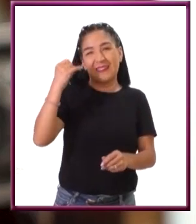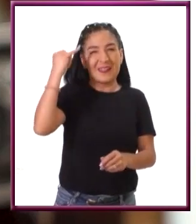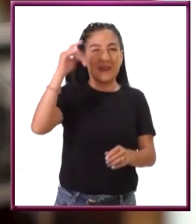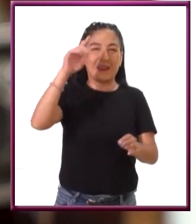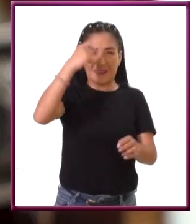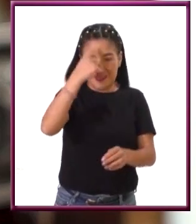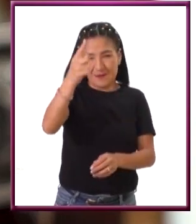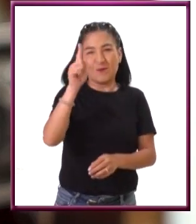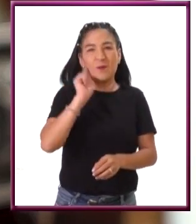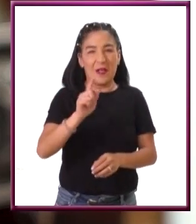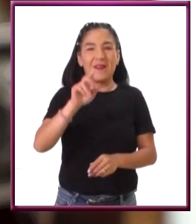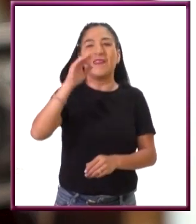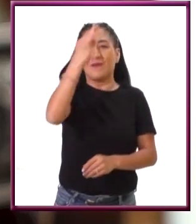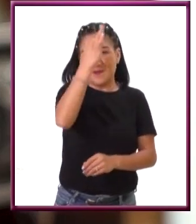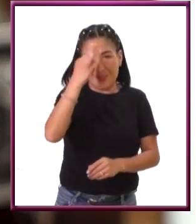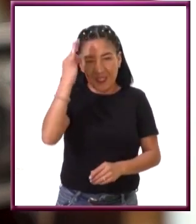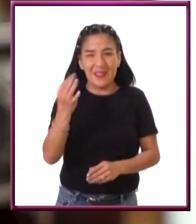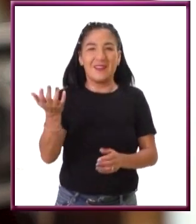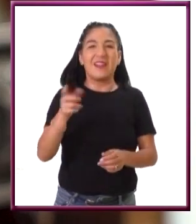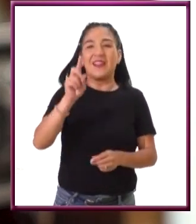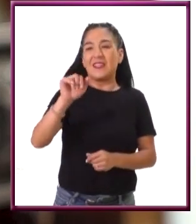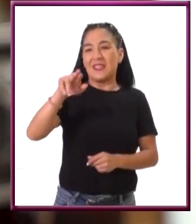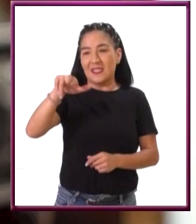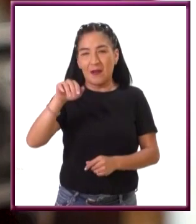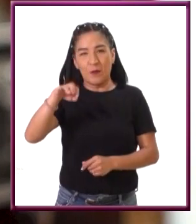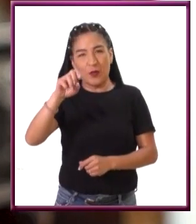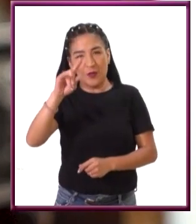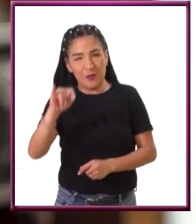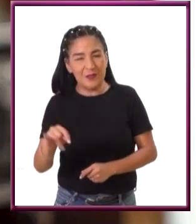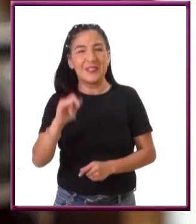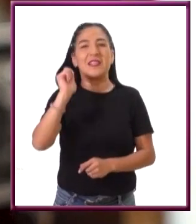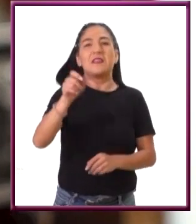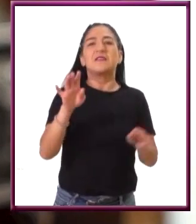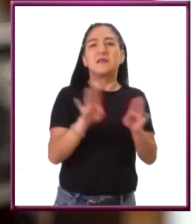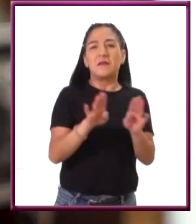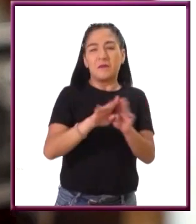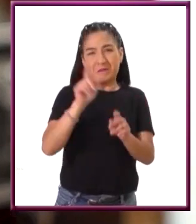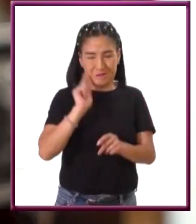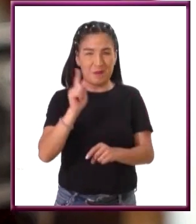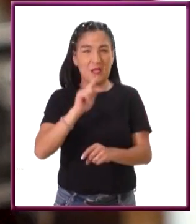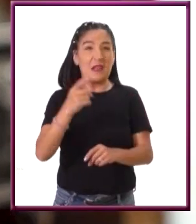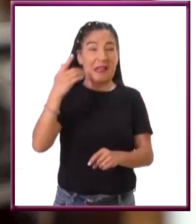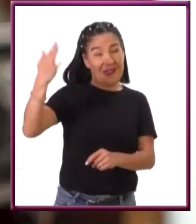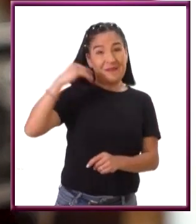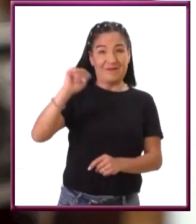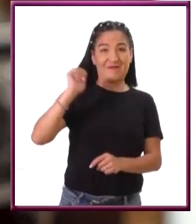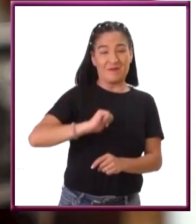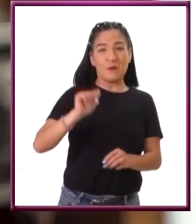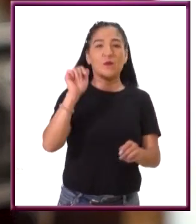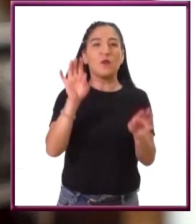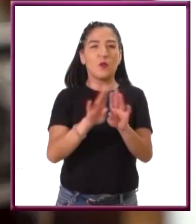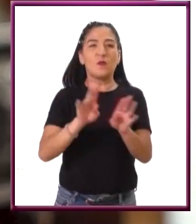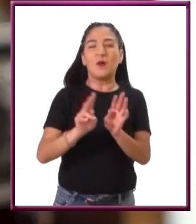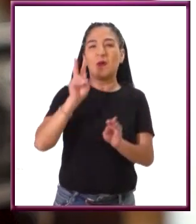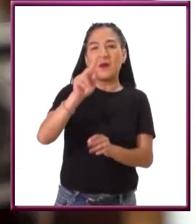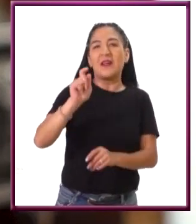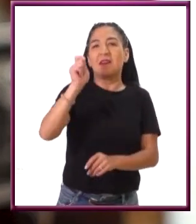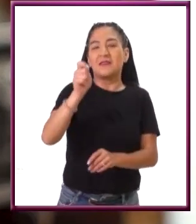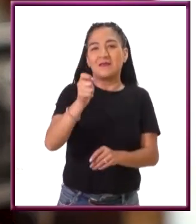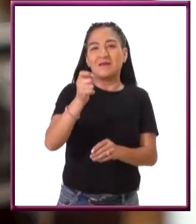como Camille Claudel, Frida Kahlo o Tina Modotti. En su tiempo fueron consideradas inferiores,